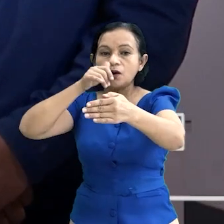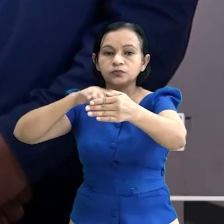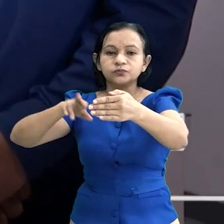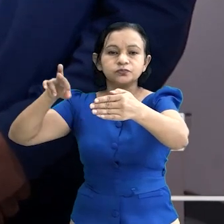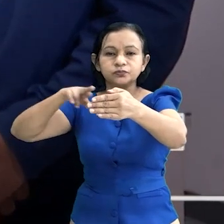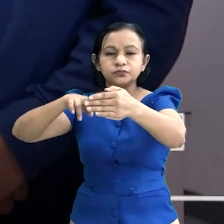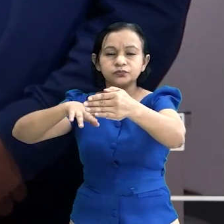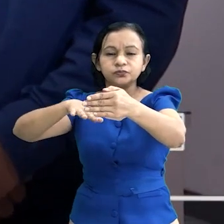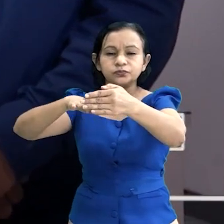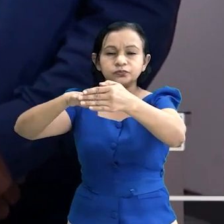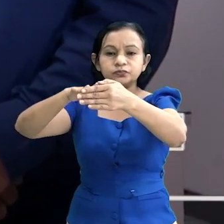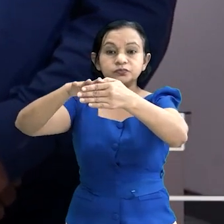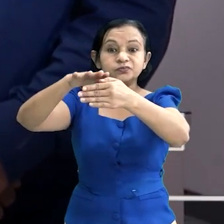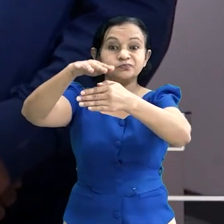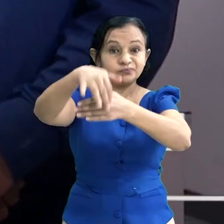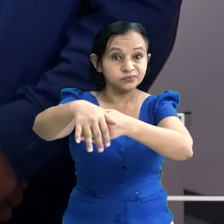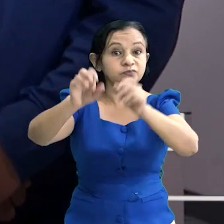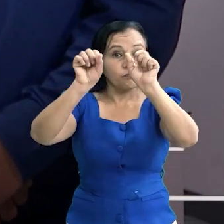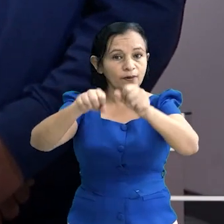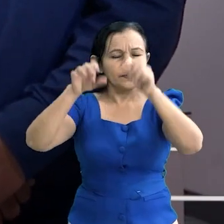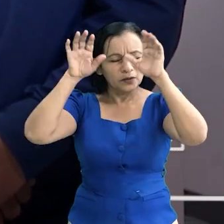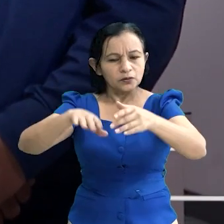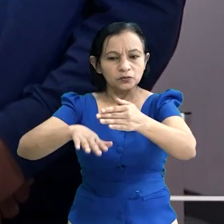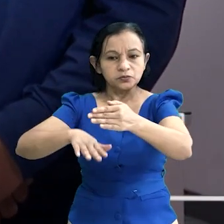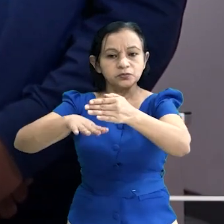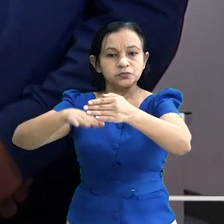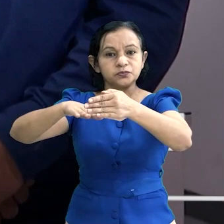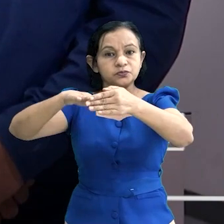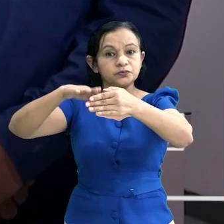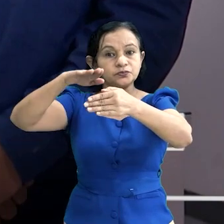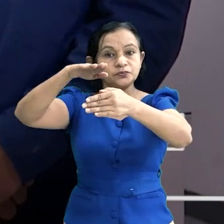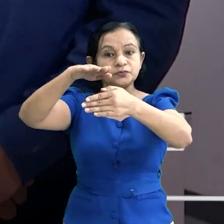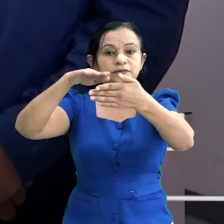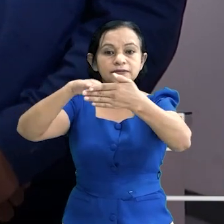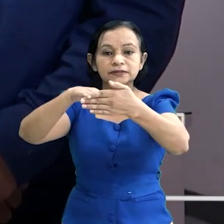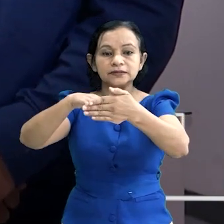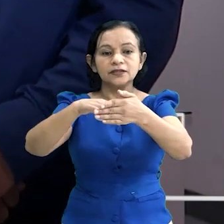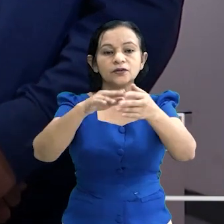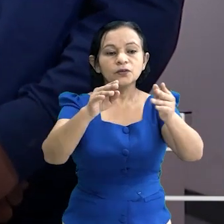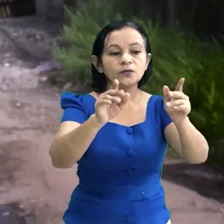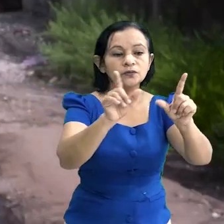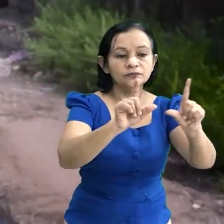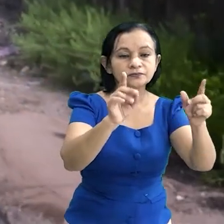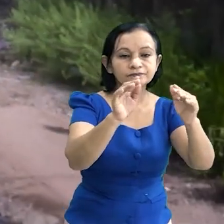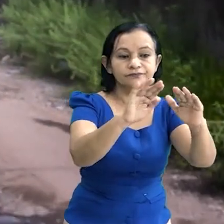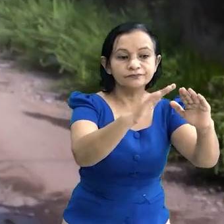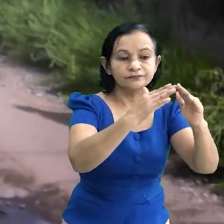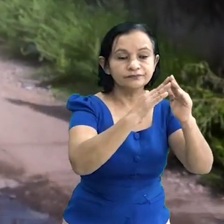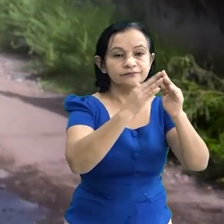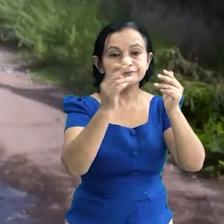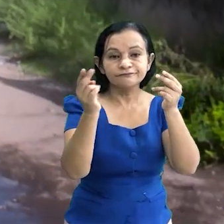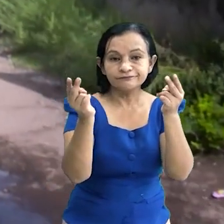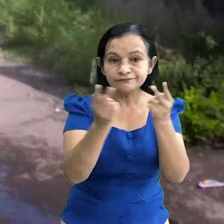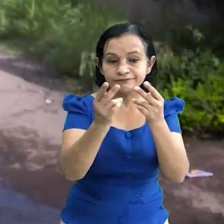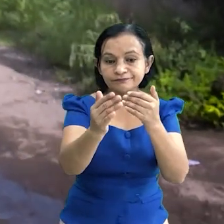también en el proceso del aliviadero, todas las comunidades que están en la ribera del río de